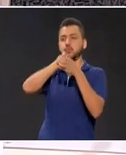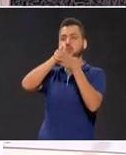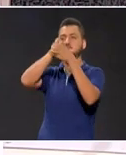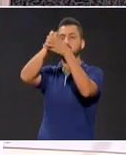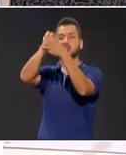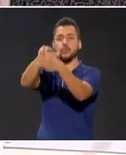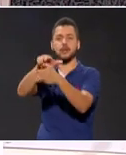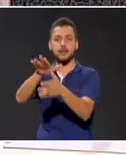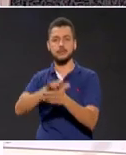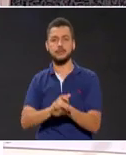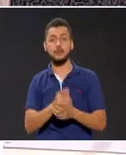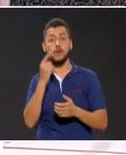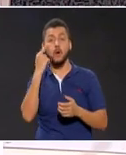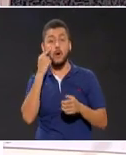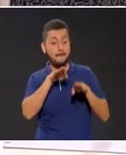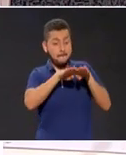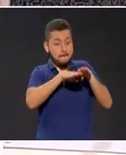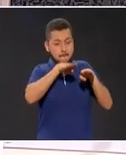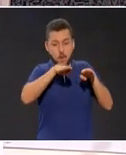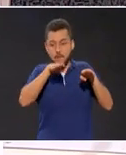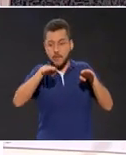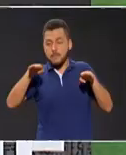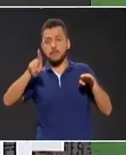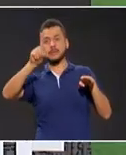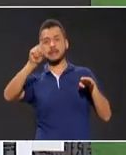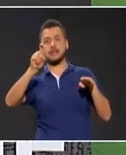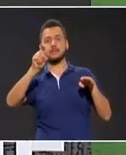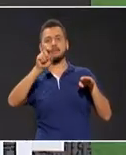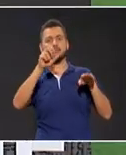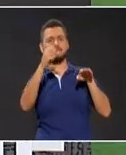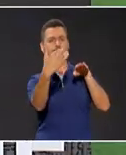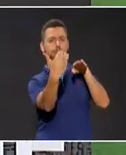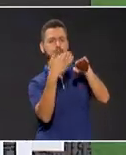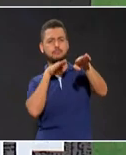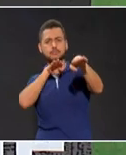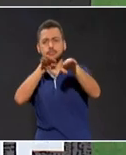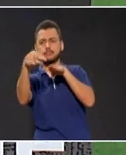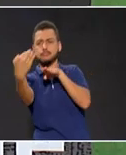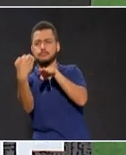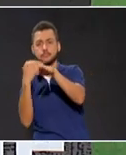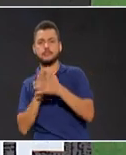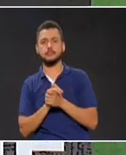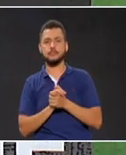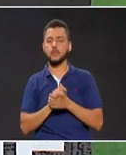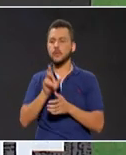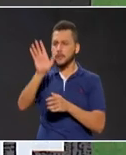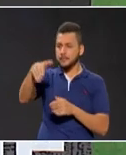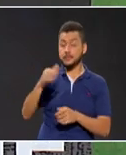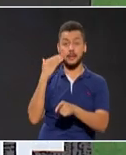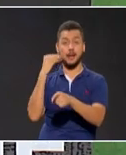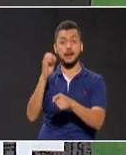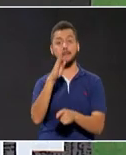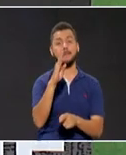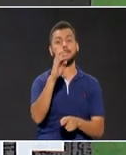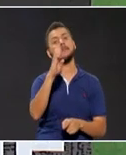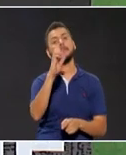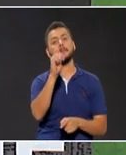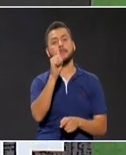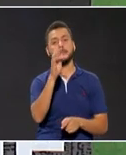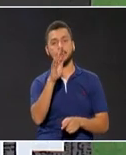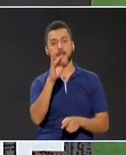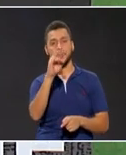6 carriles queda igual a la regional que tiene 6 carriles. Candidata, la misma pregunta, ¿tendrá usted un programa específico para el transporte particular en